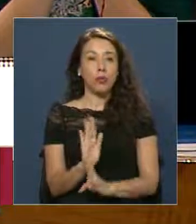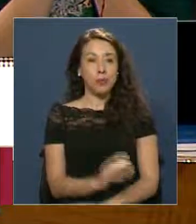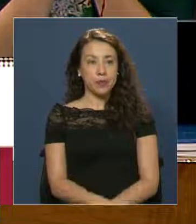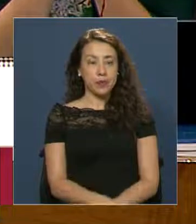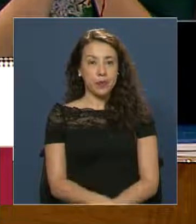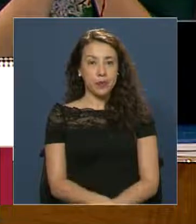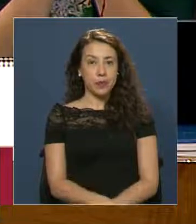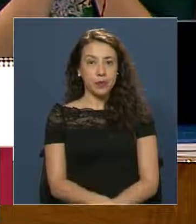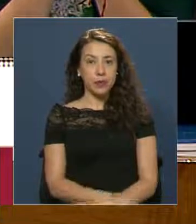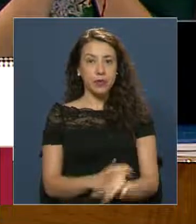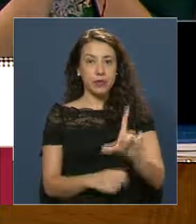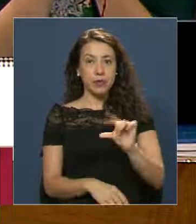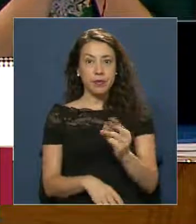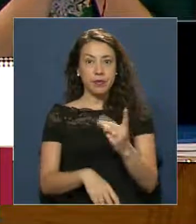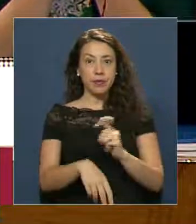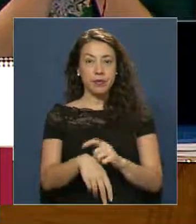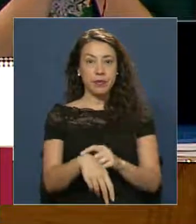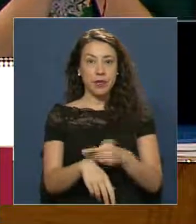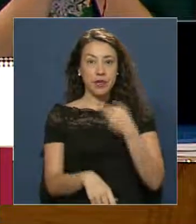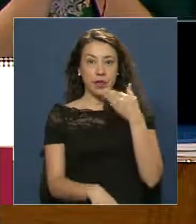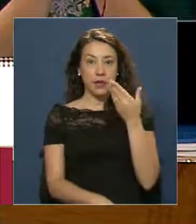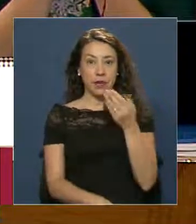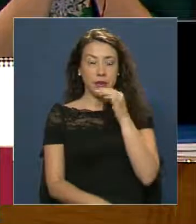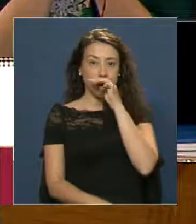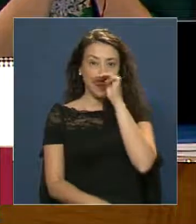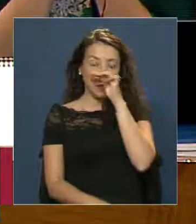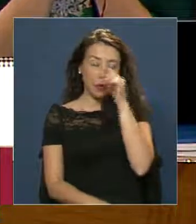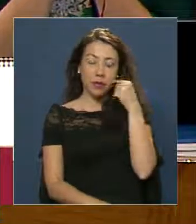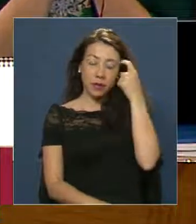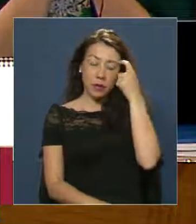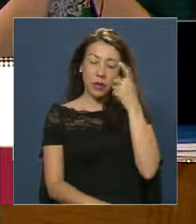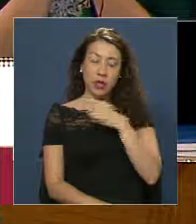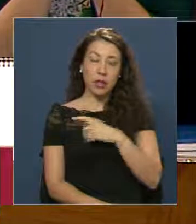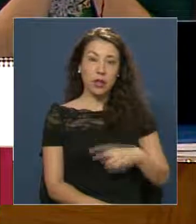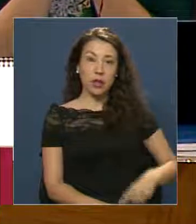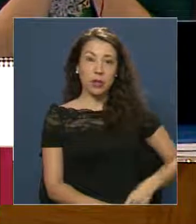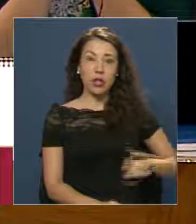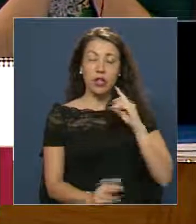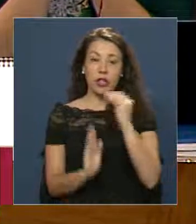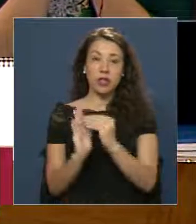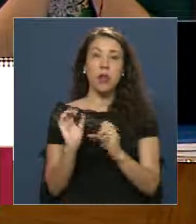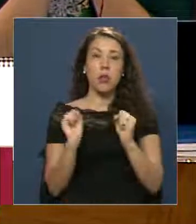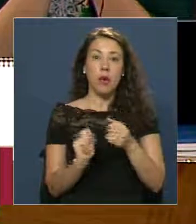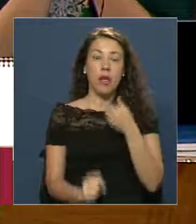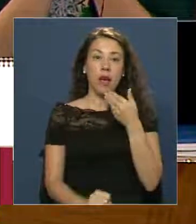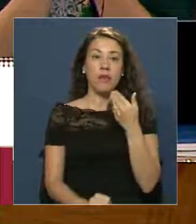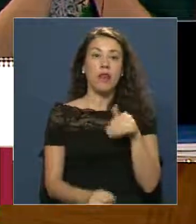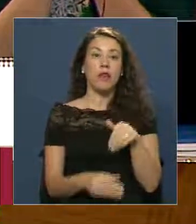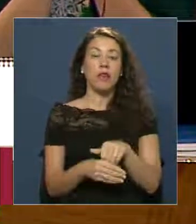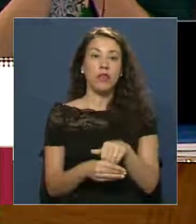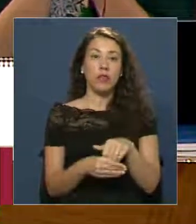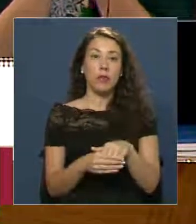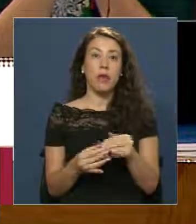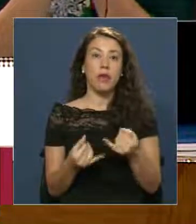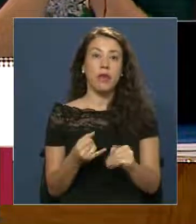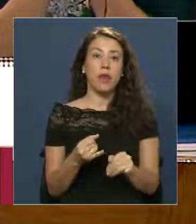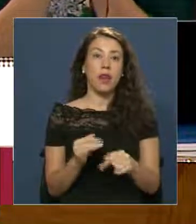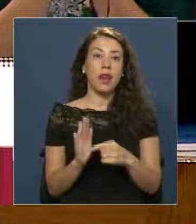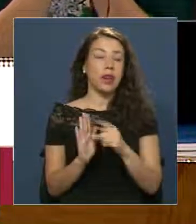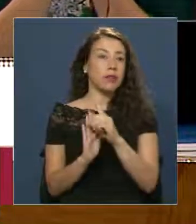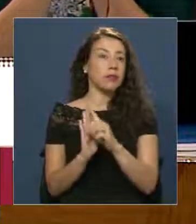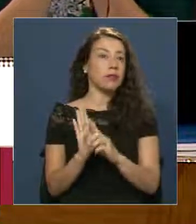Si reducimos a 3 minutos las intervenciones, creemos que los parlamentarios inscritos podrían hablar y votamos entonces al final del día. Si